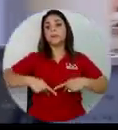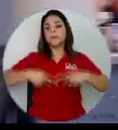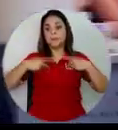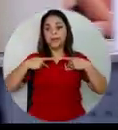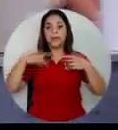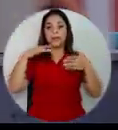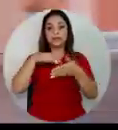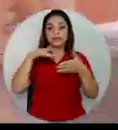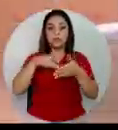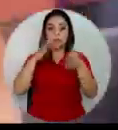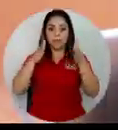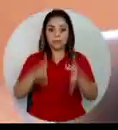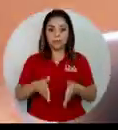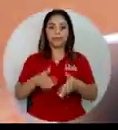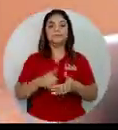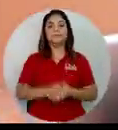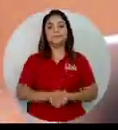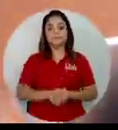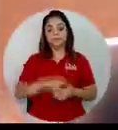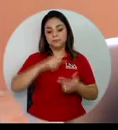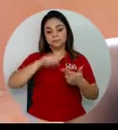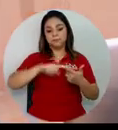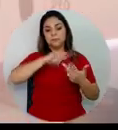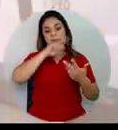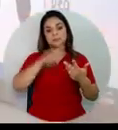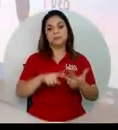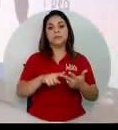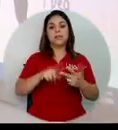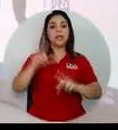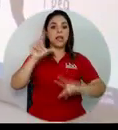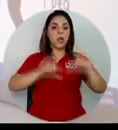vida estudiantil, con